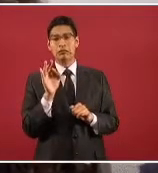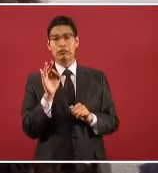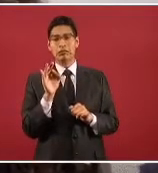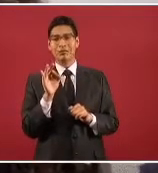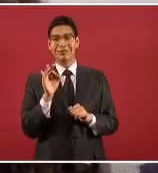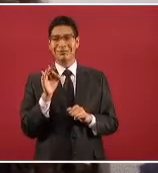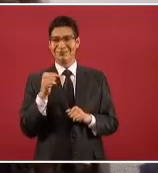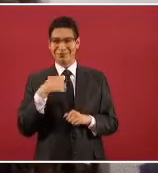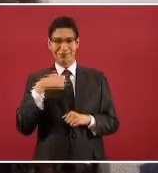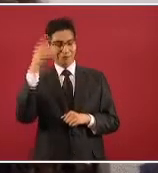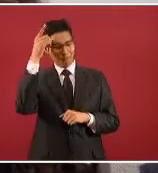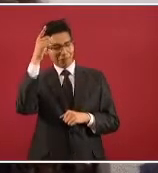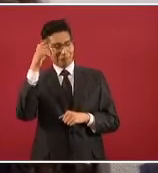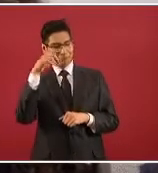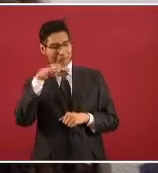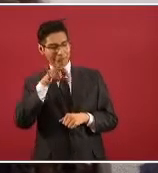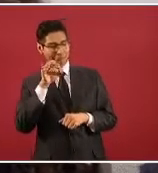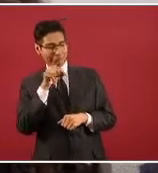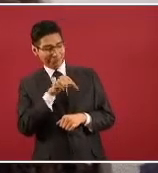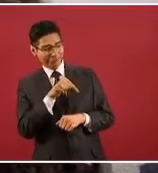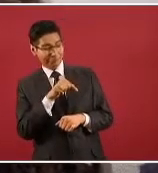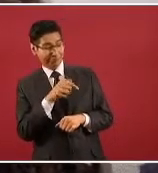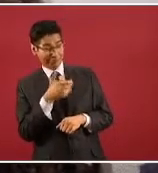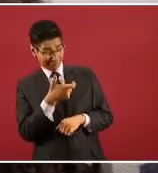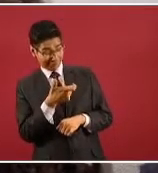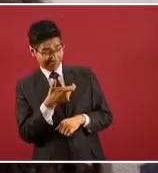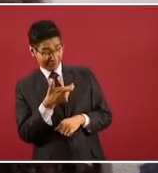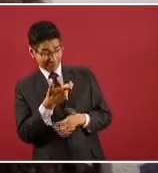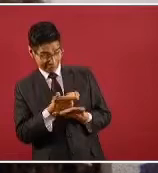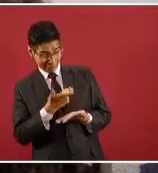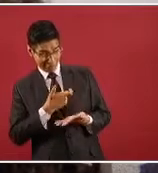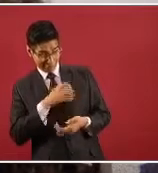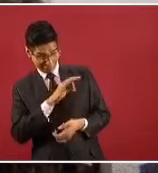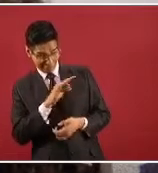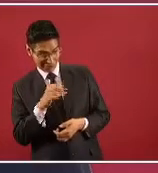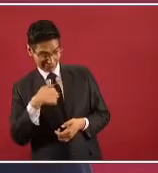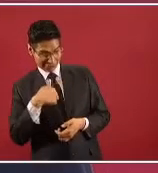lo que determine a quién atender